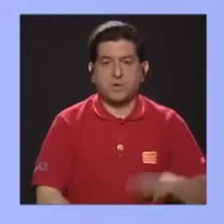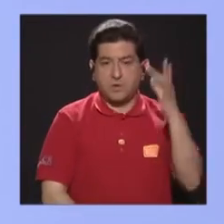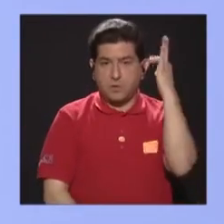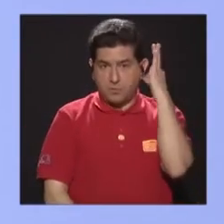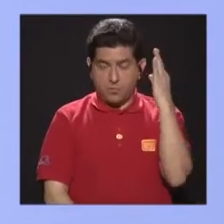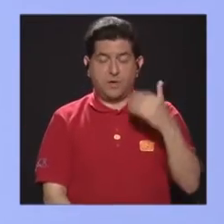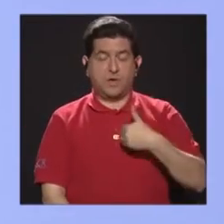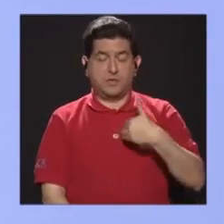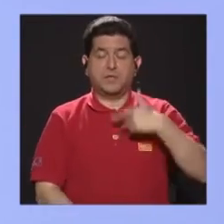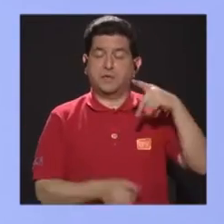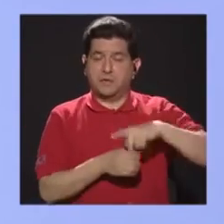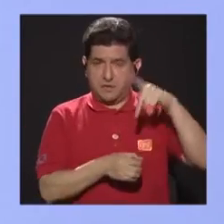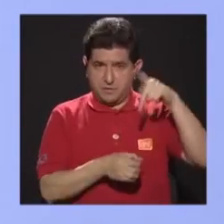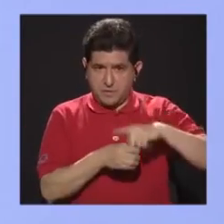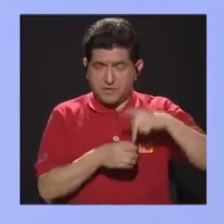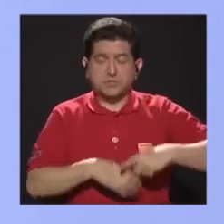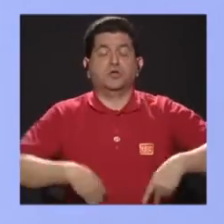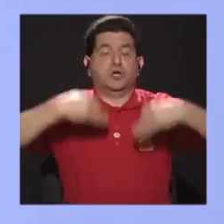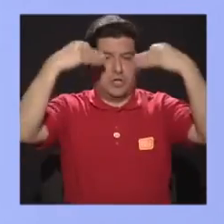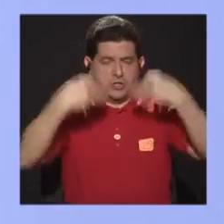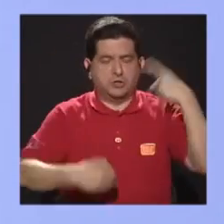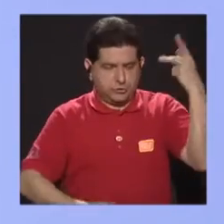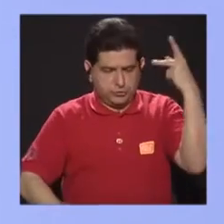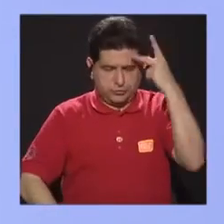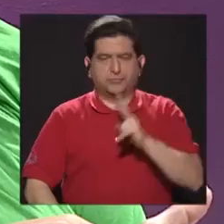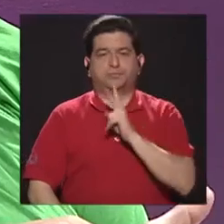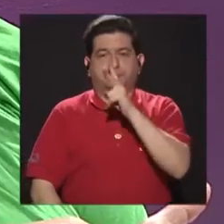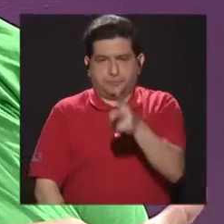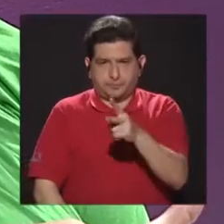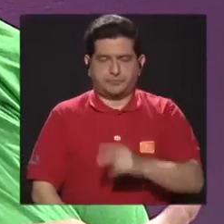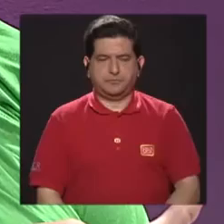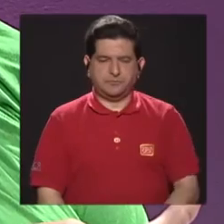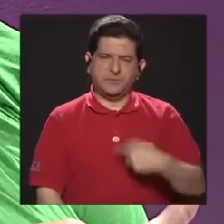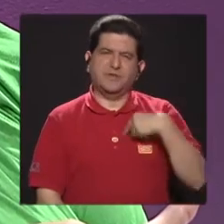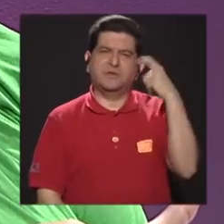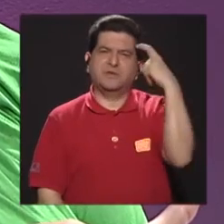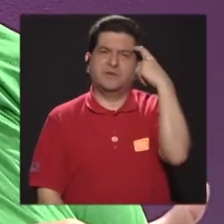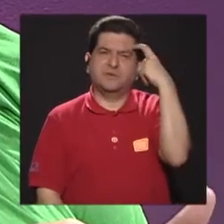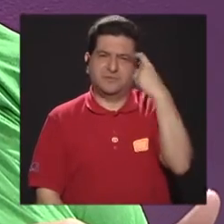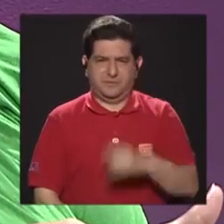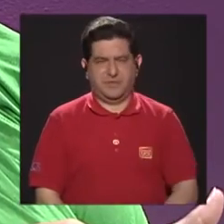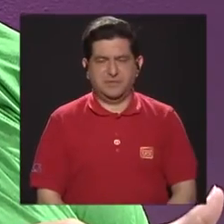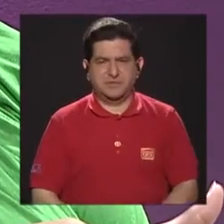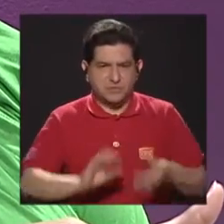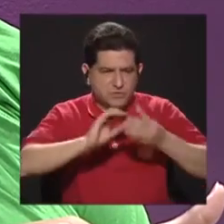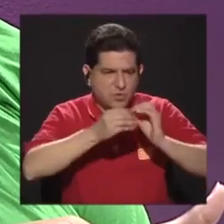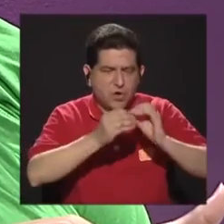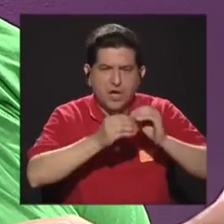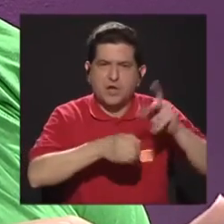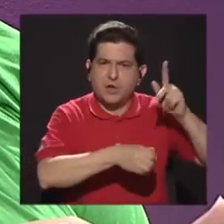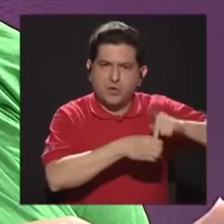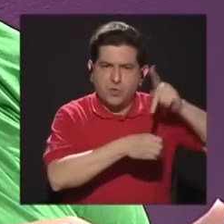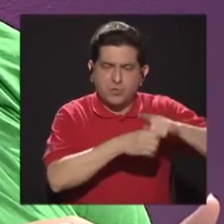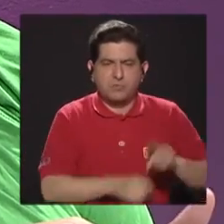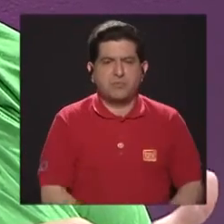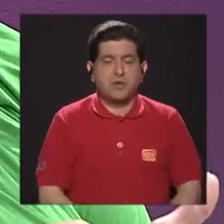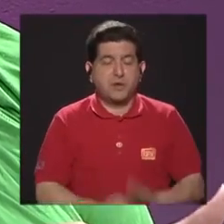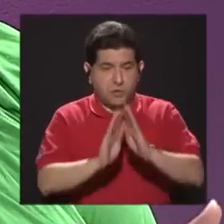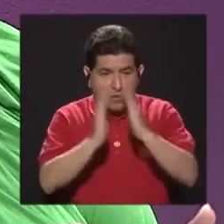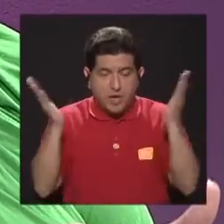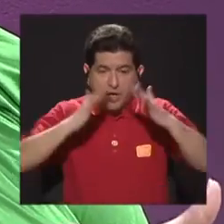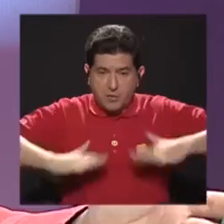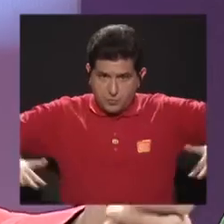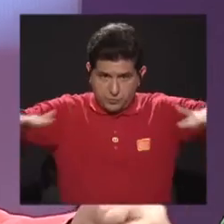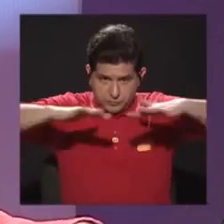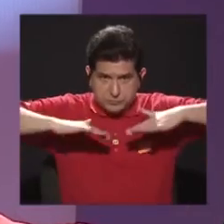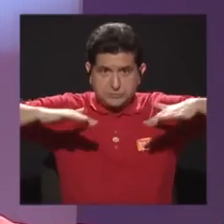mujeres tengamos una participación, una toma de decisiones políticas real. Yo pienso que el tema de las cuotas incluso fue abrir campo,